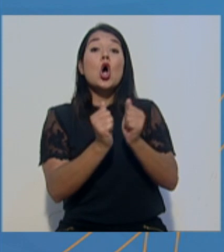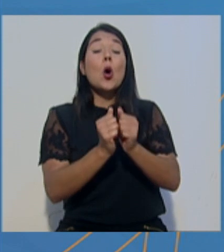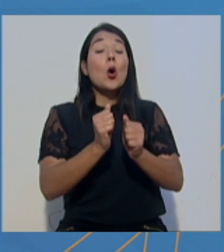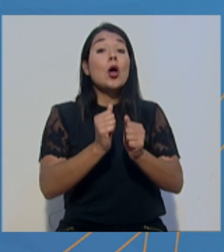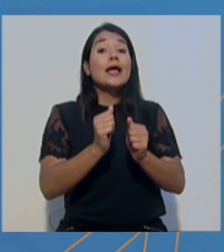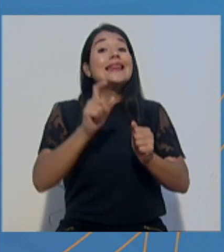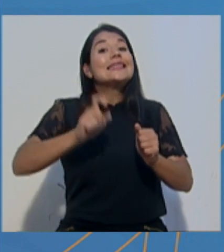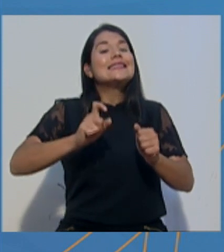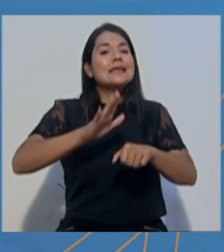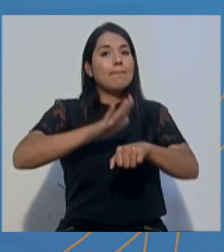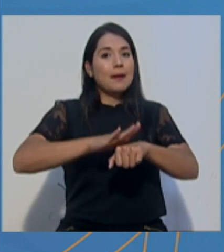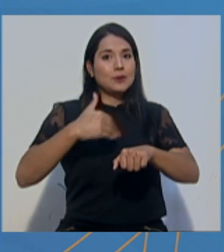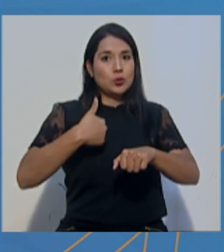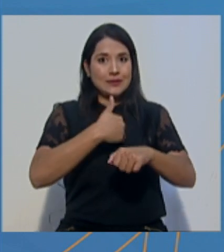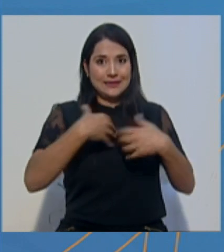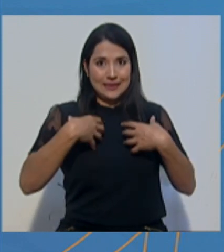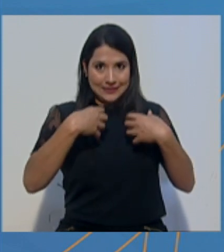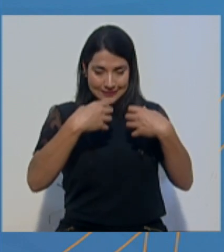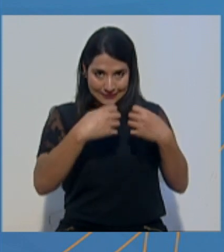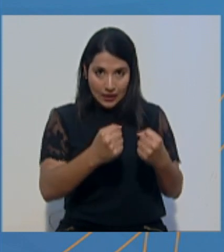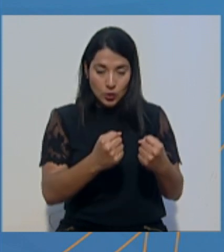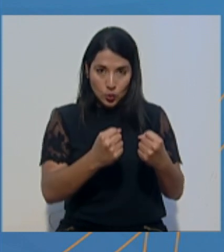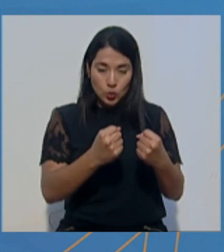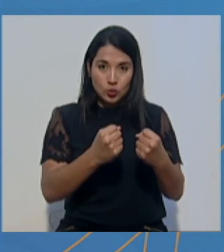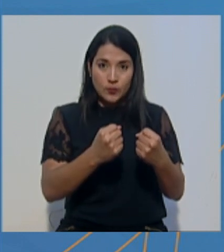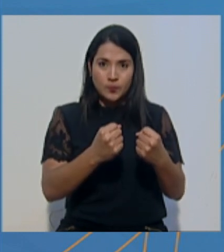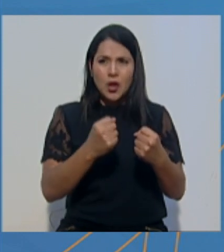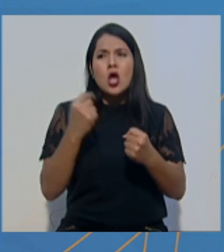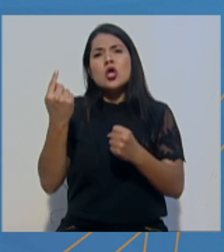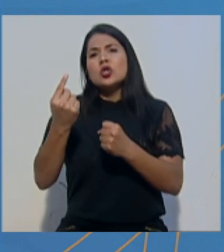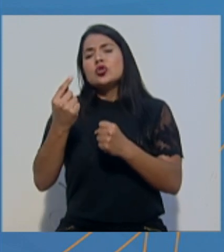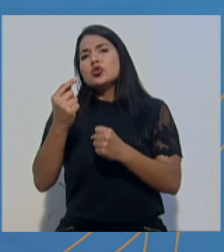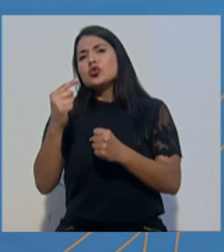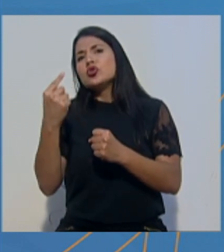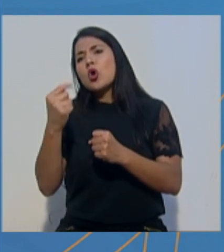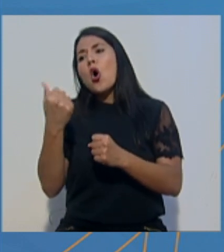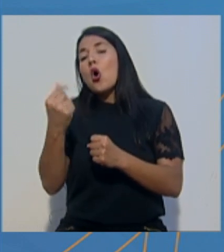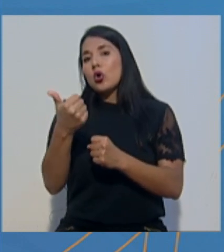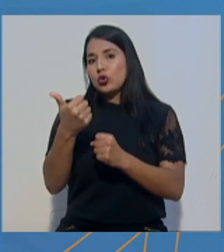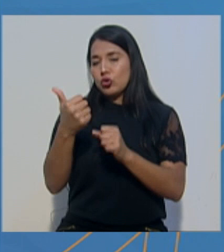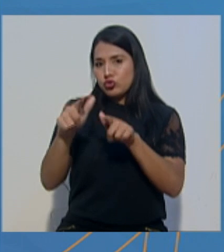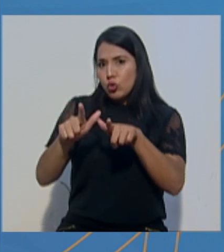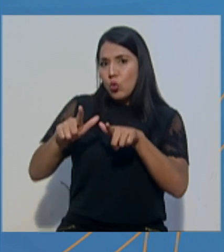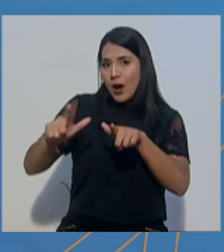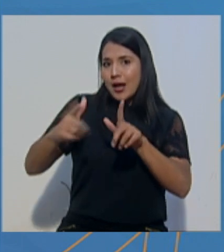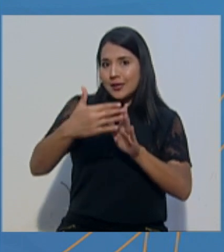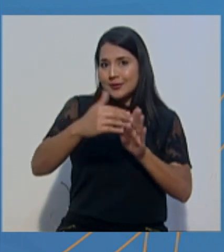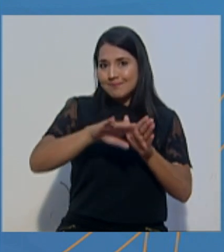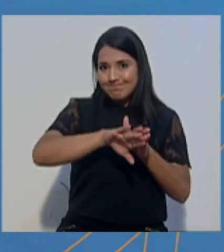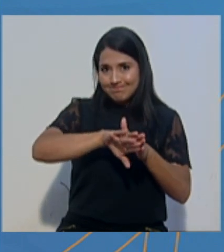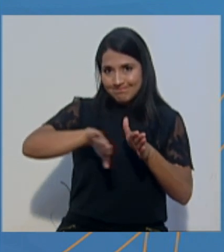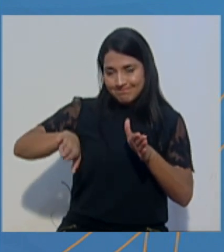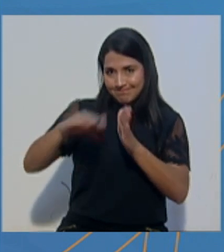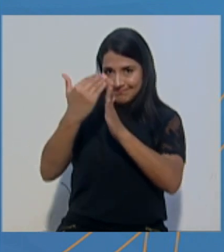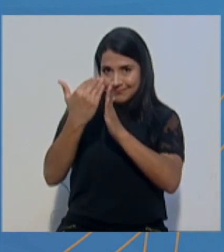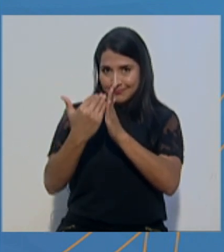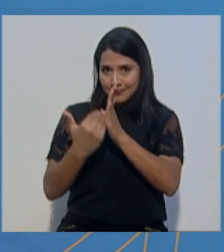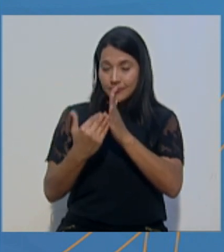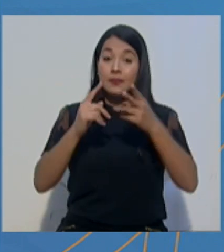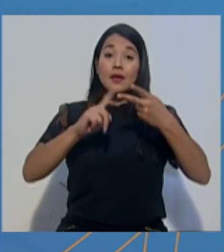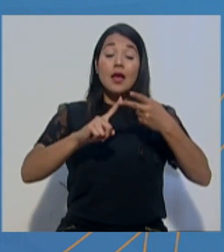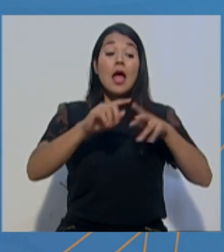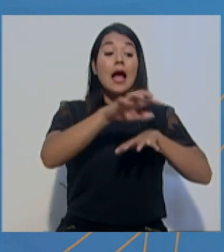sanitario, salvo la lista de excepciones que ha sido definida previamente. Y en los cantones con